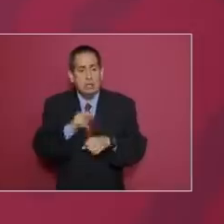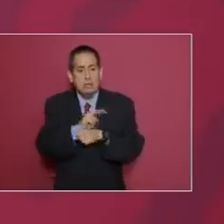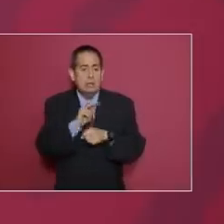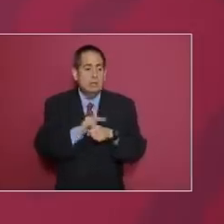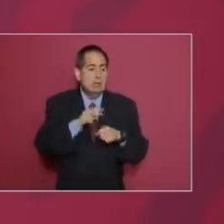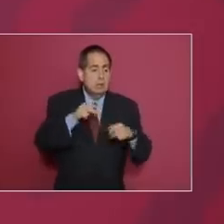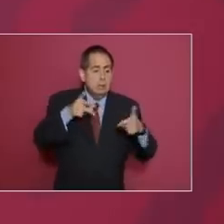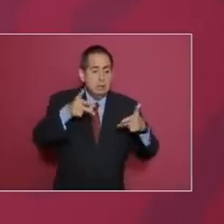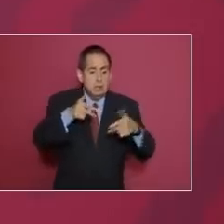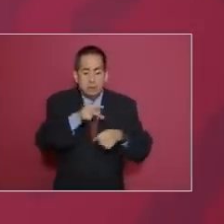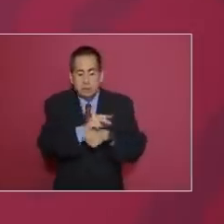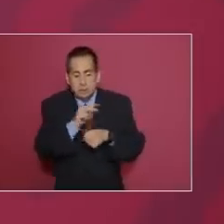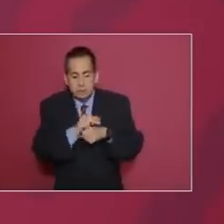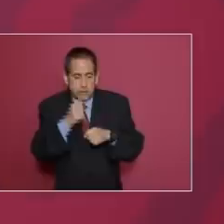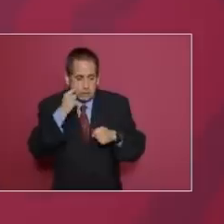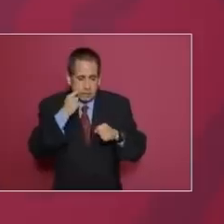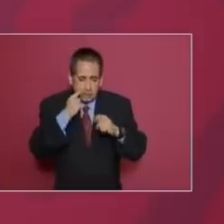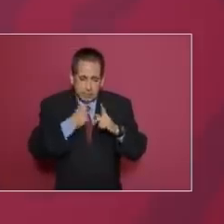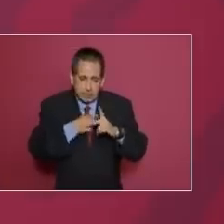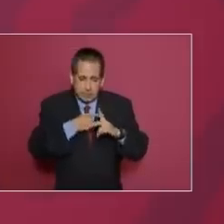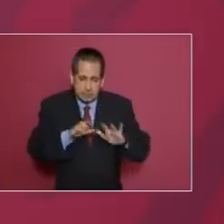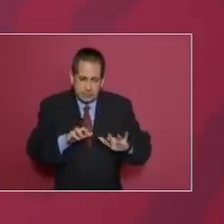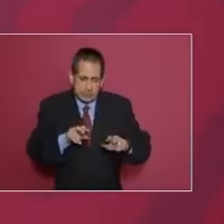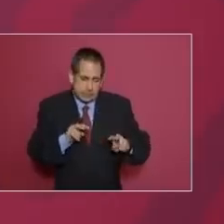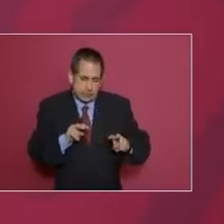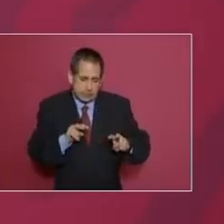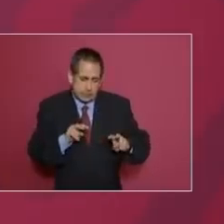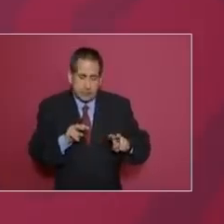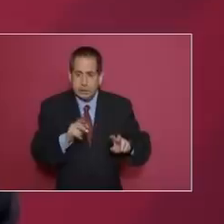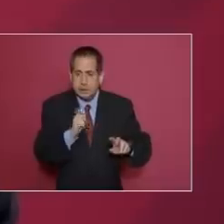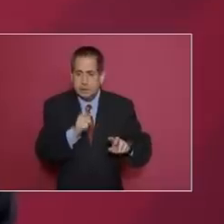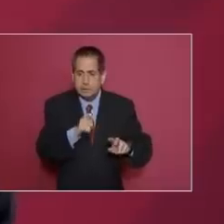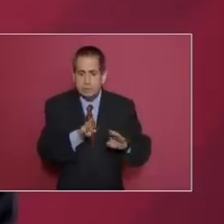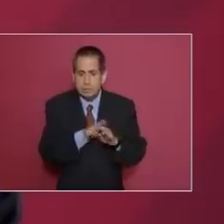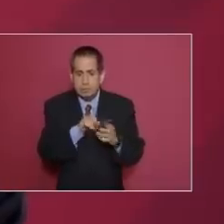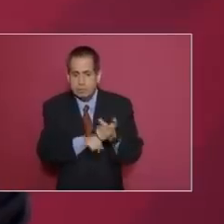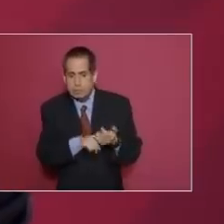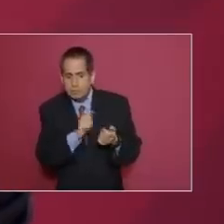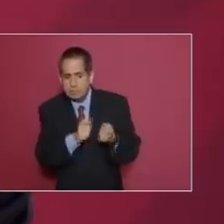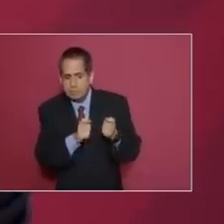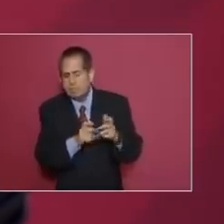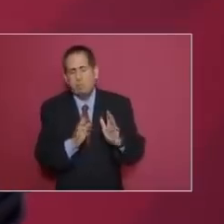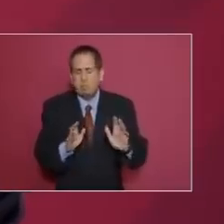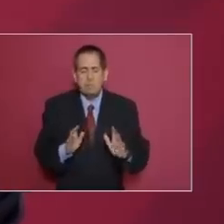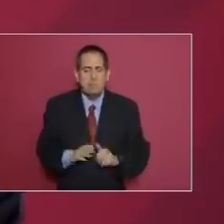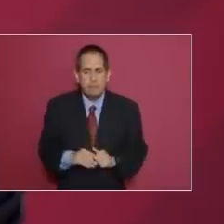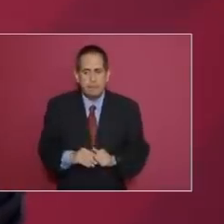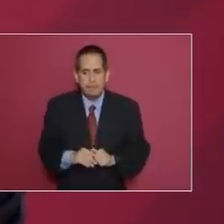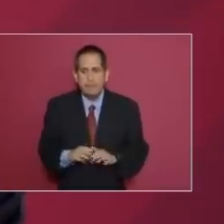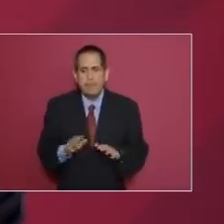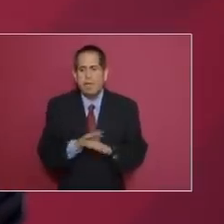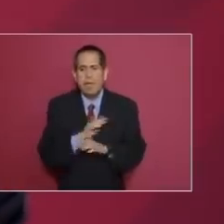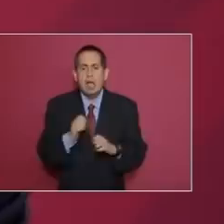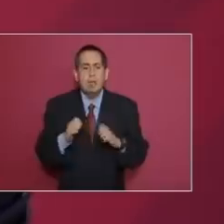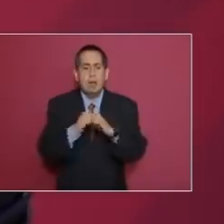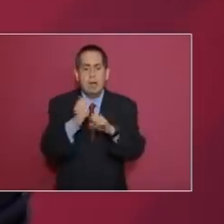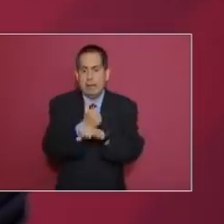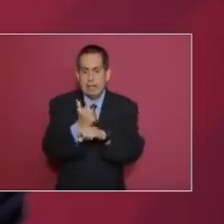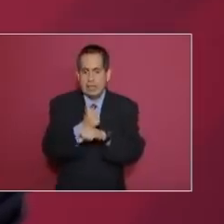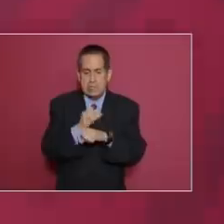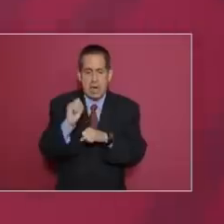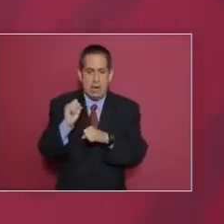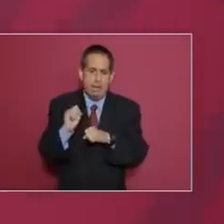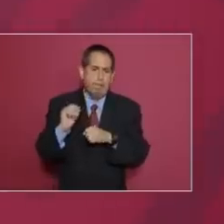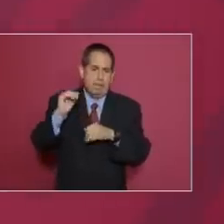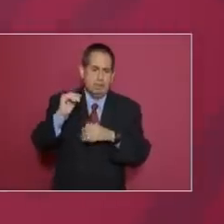monitoreando los especialistas el volcán y cambió la fase,